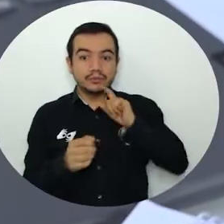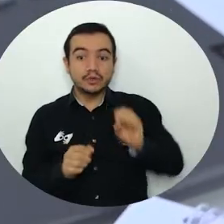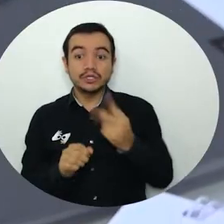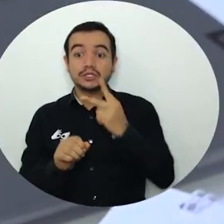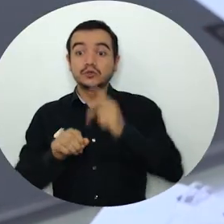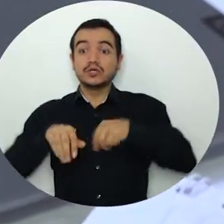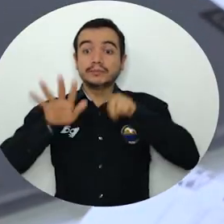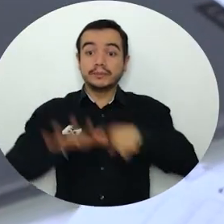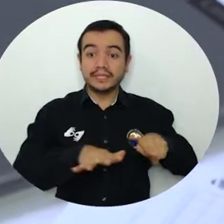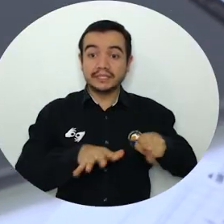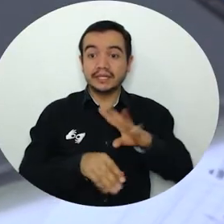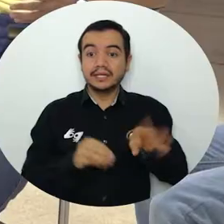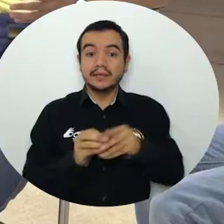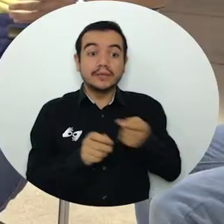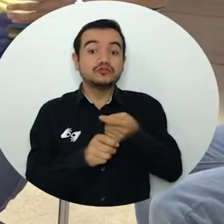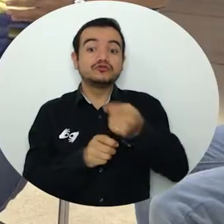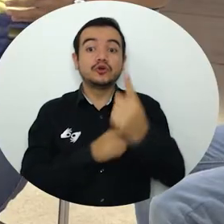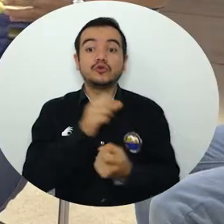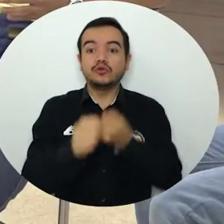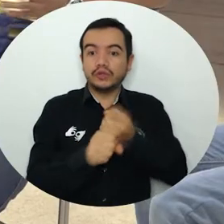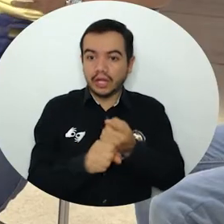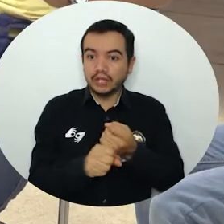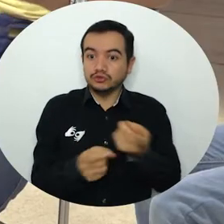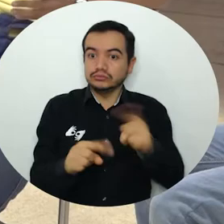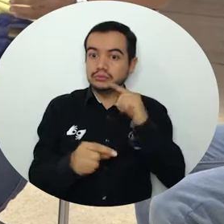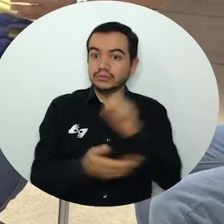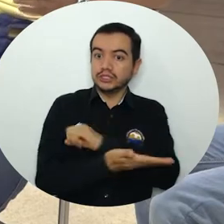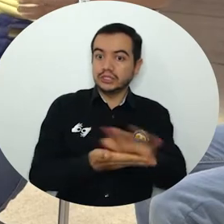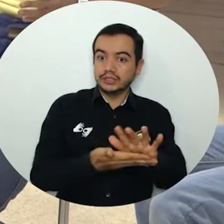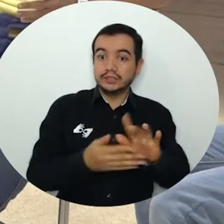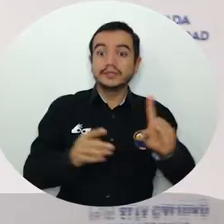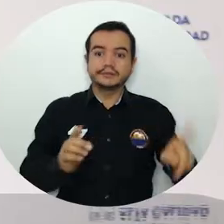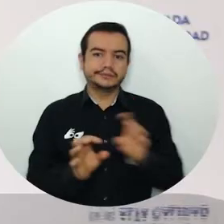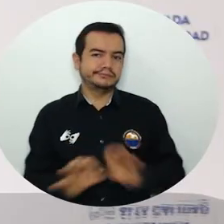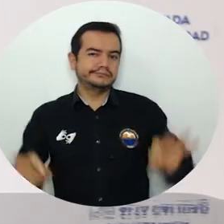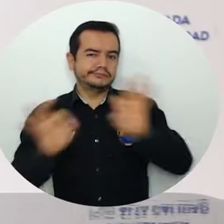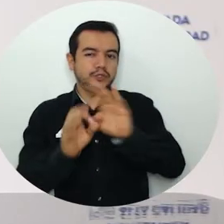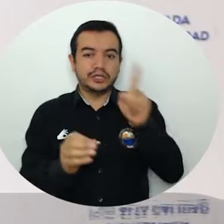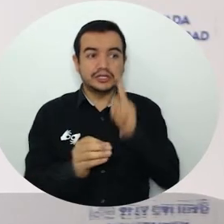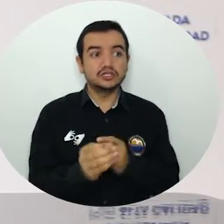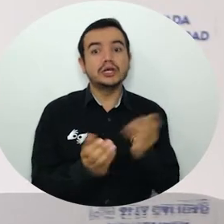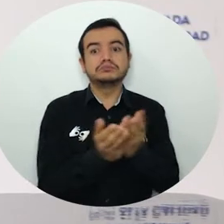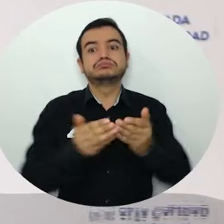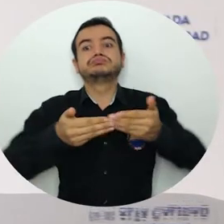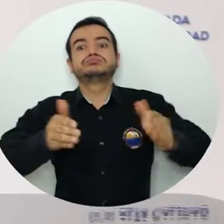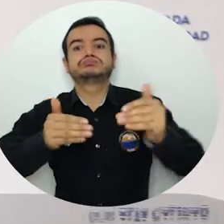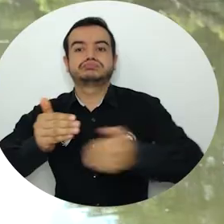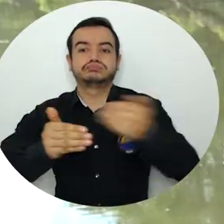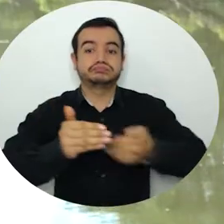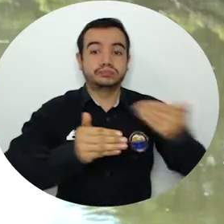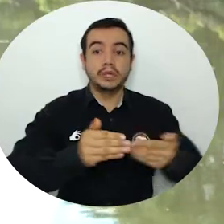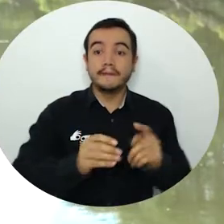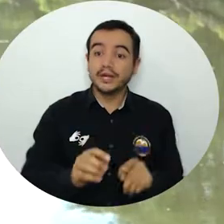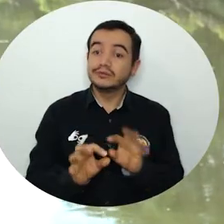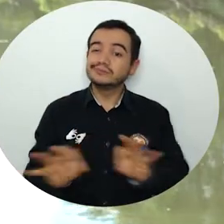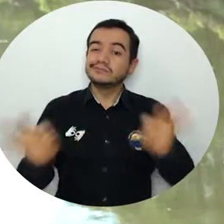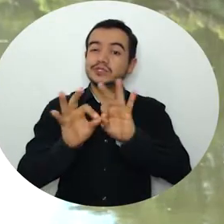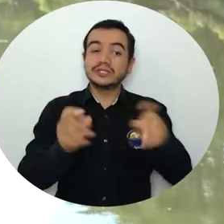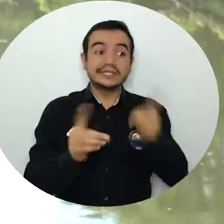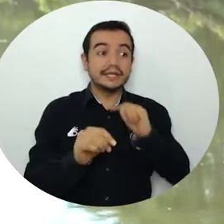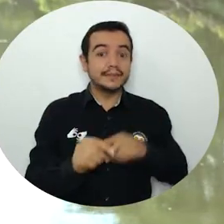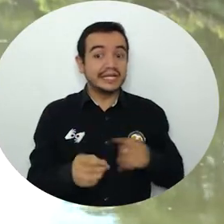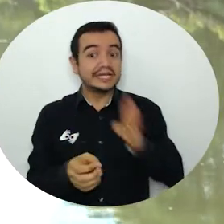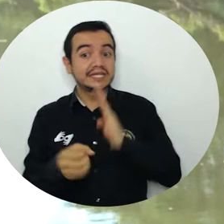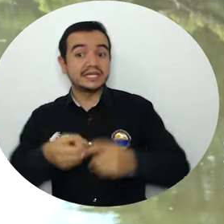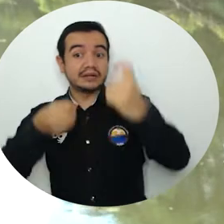que aumentar la cobertura en educación superior es un desafío para todos, pero primero hay que garantizar la permanencia de quienes ya están. Propusimos un